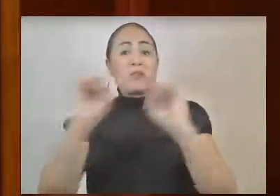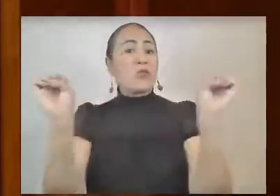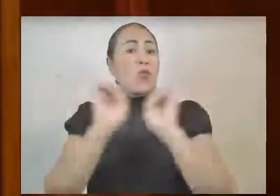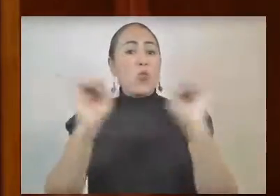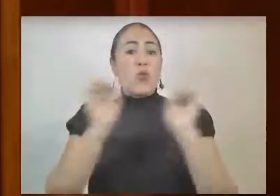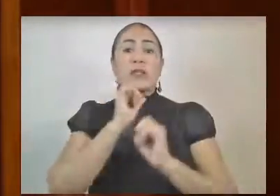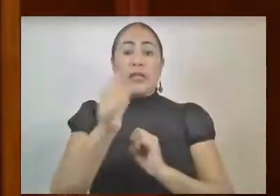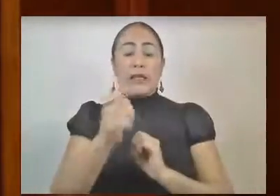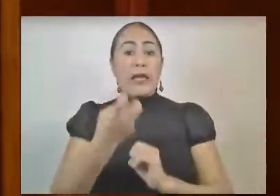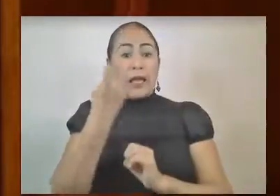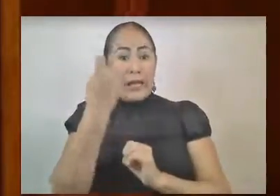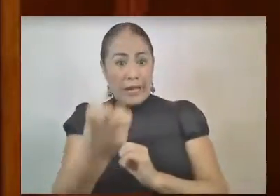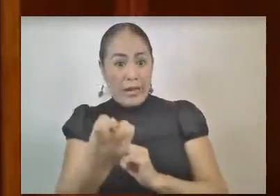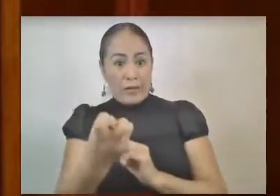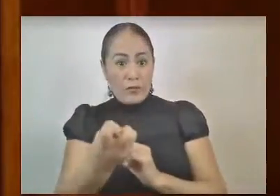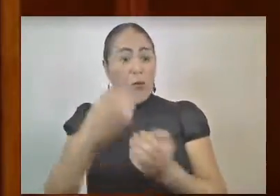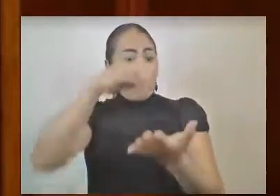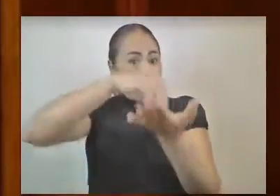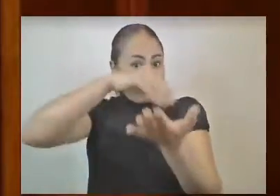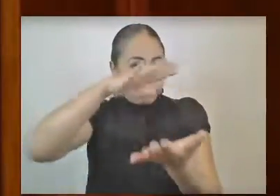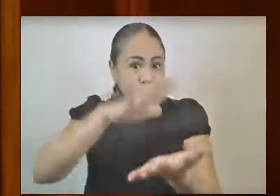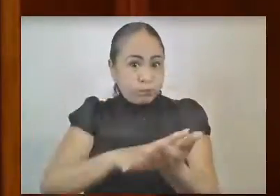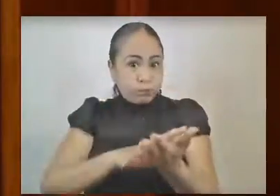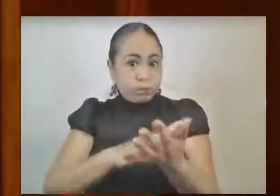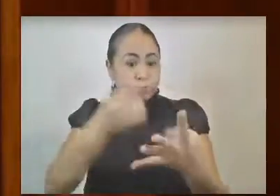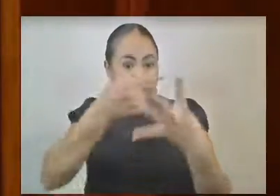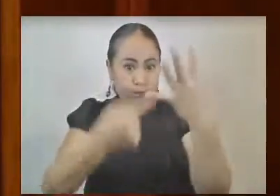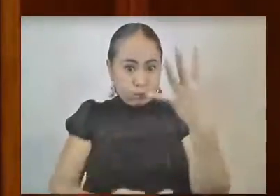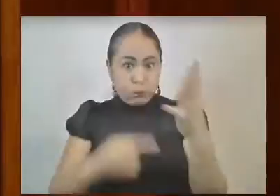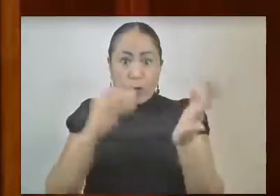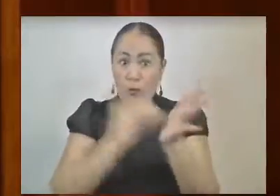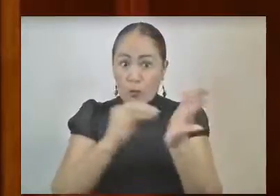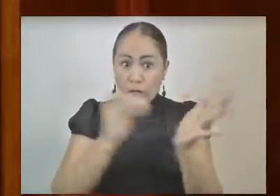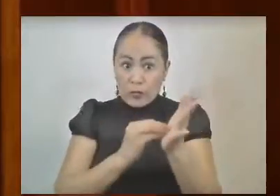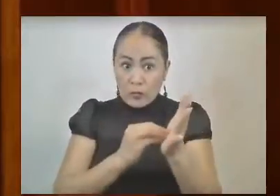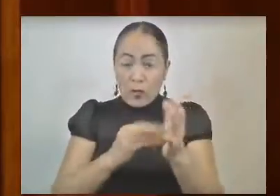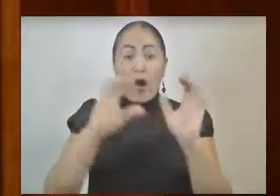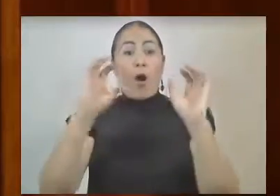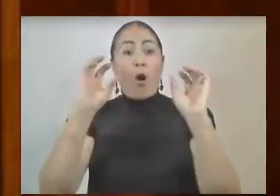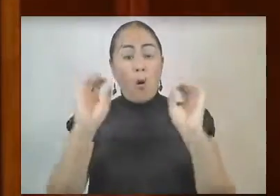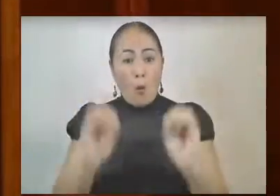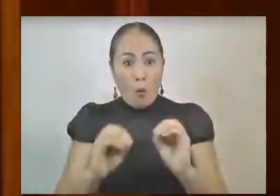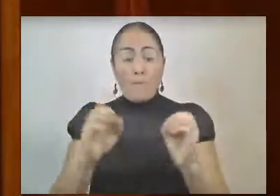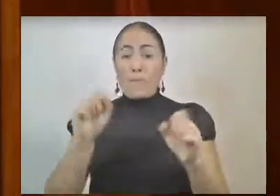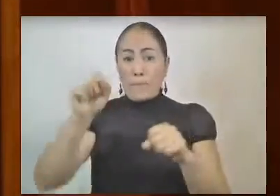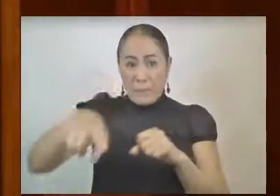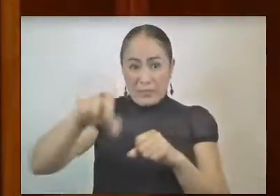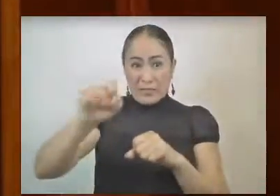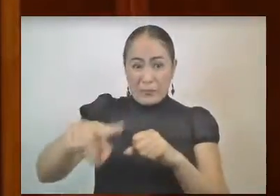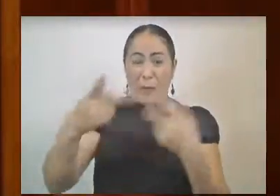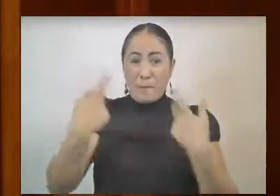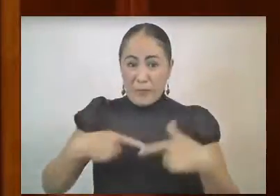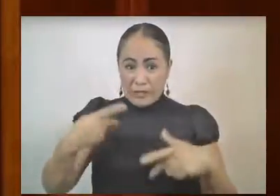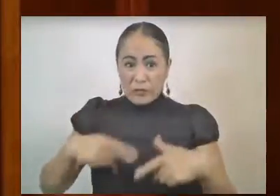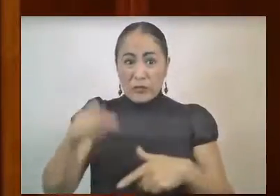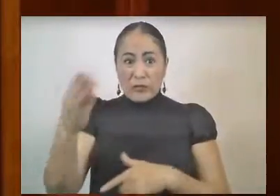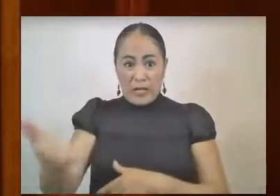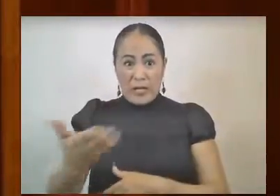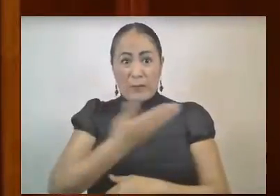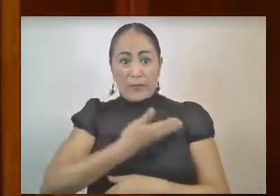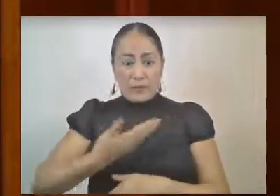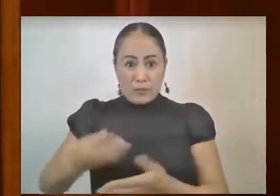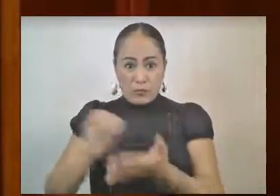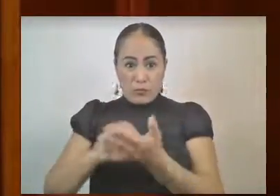fueron considerados en el proceso de elección o, en su caso, reelección de la persona titular de la Comisión Estatal de Derechos